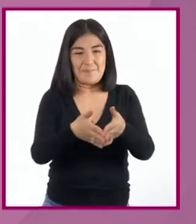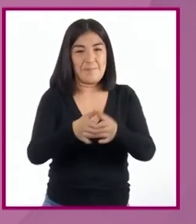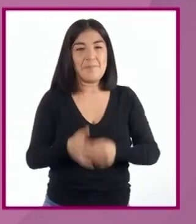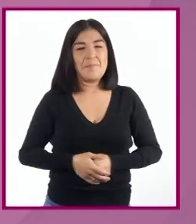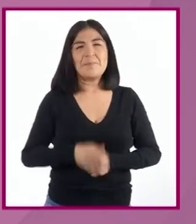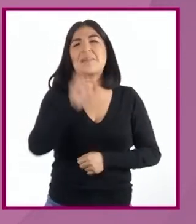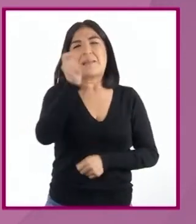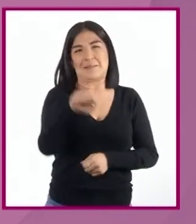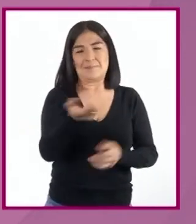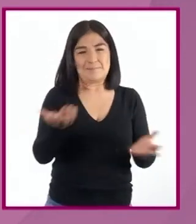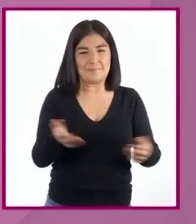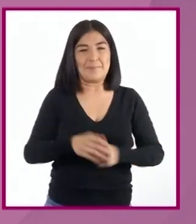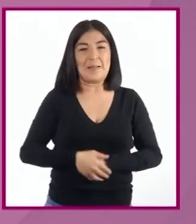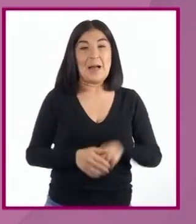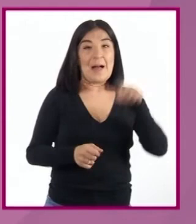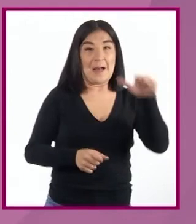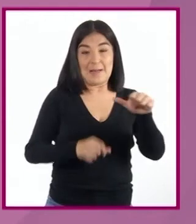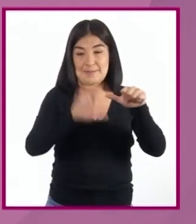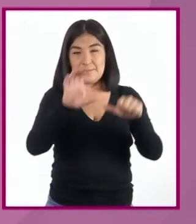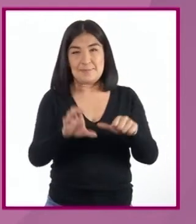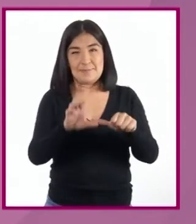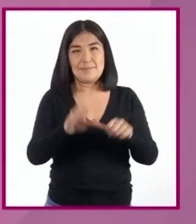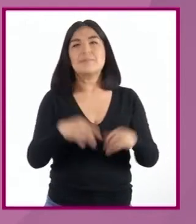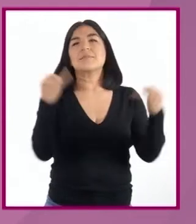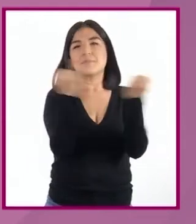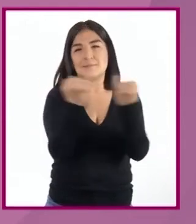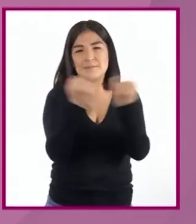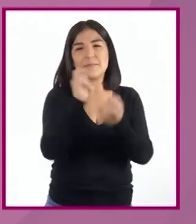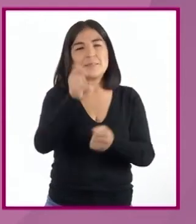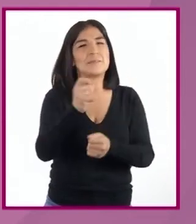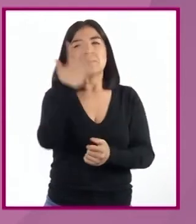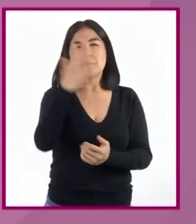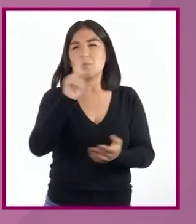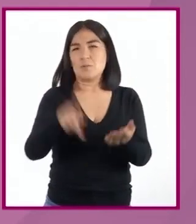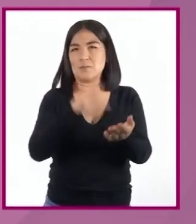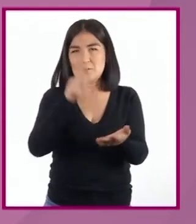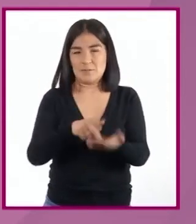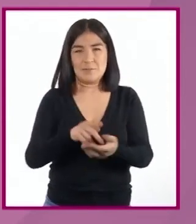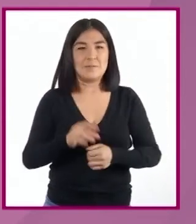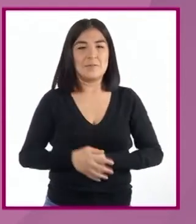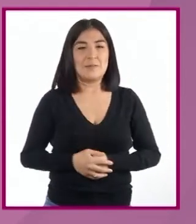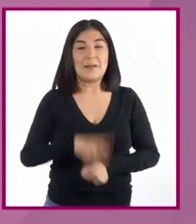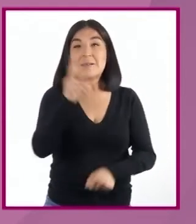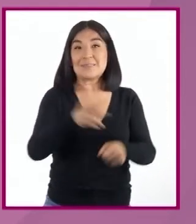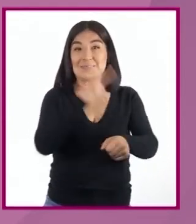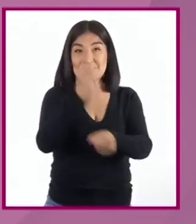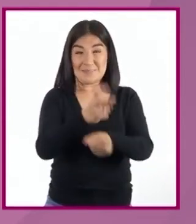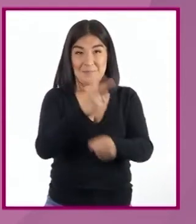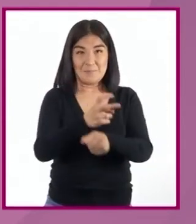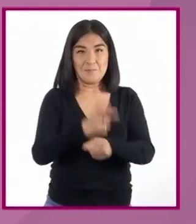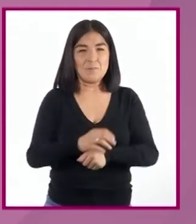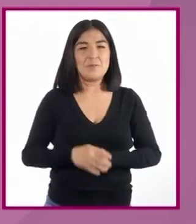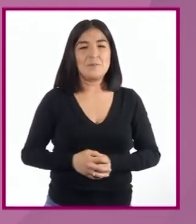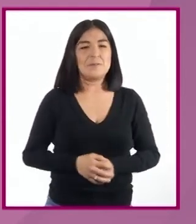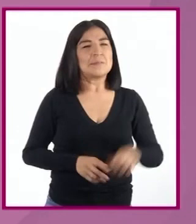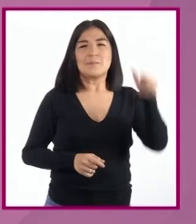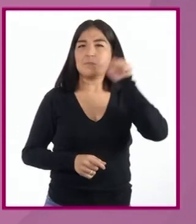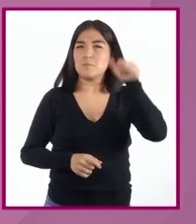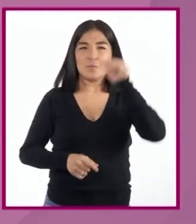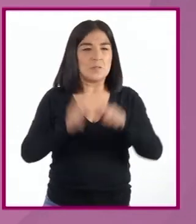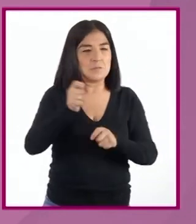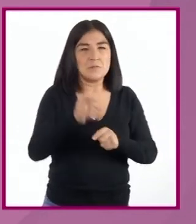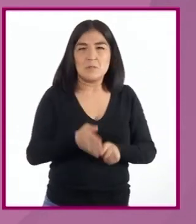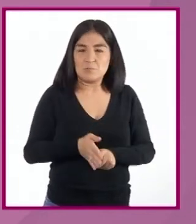que el segmento AC es igual a 5 kilómetros. La segunda lancha se mueve siempre en